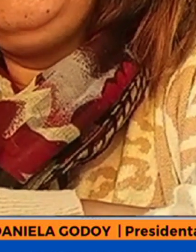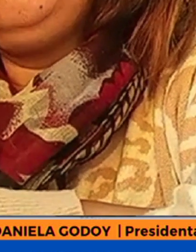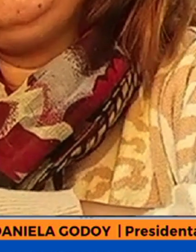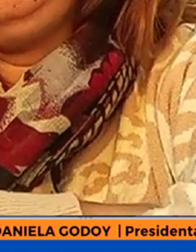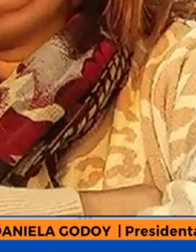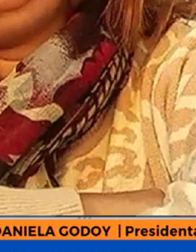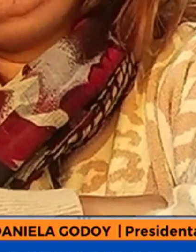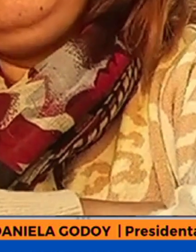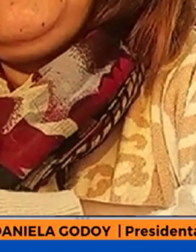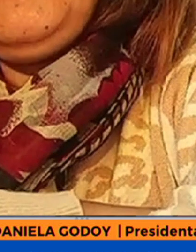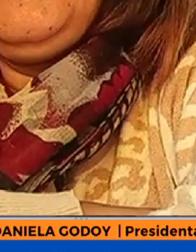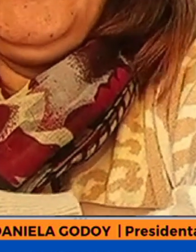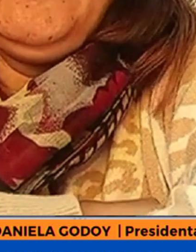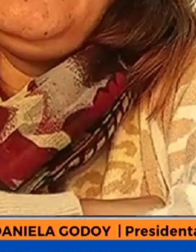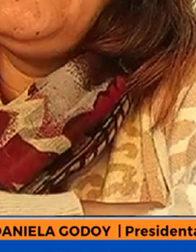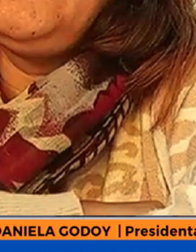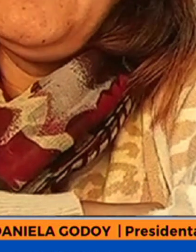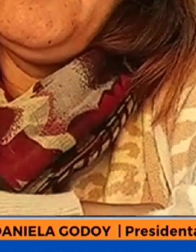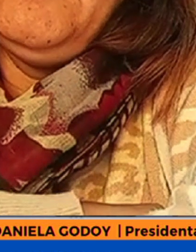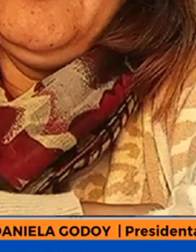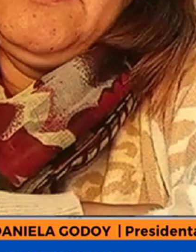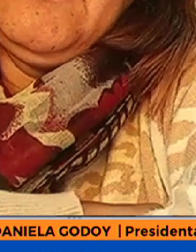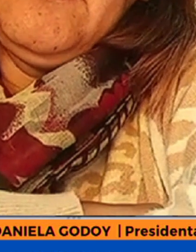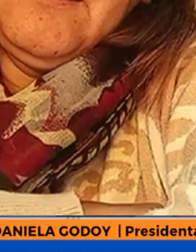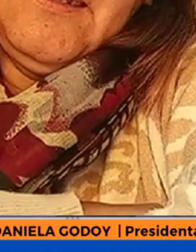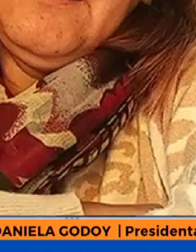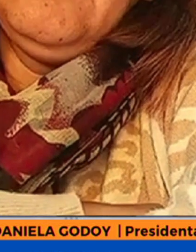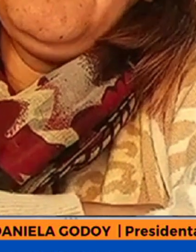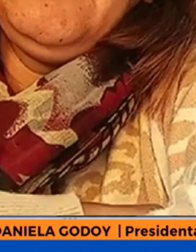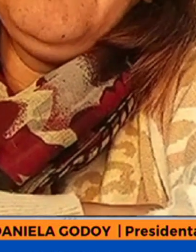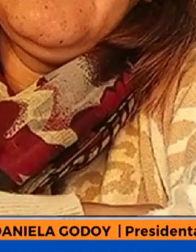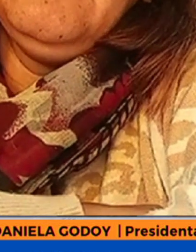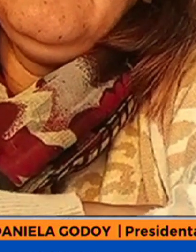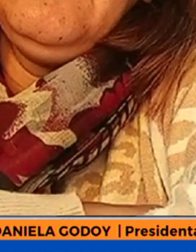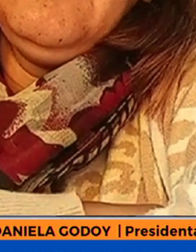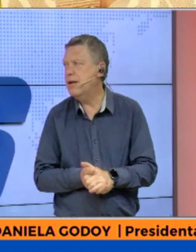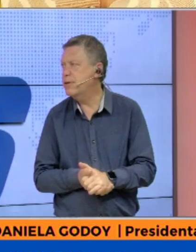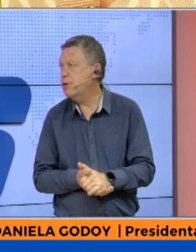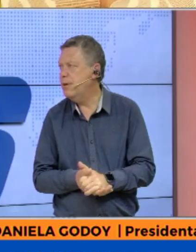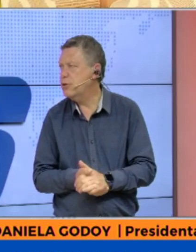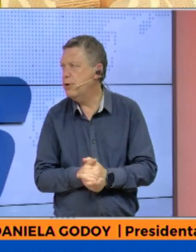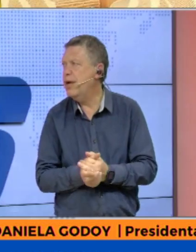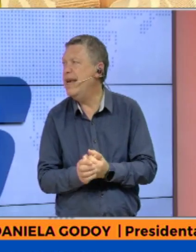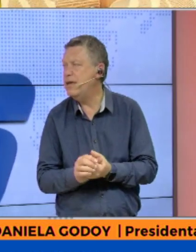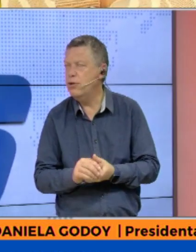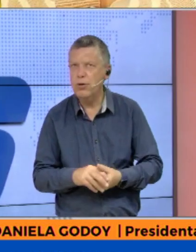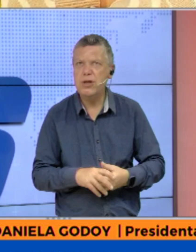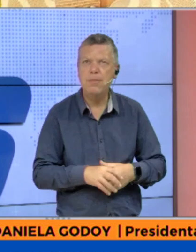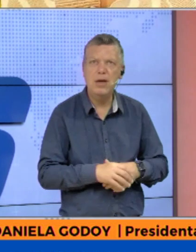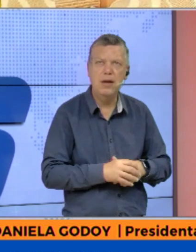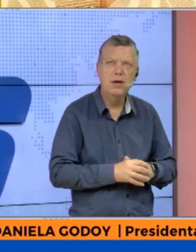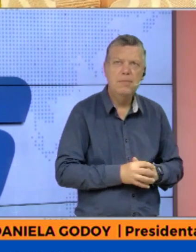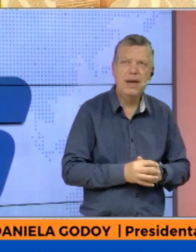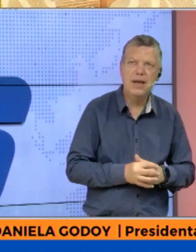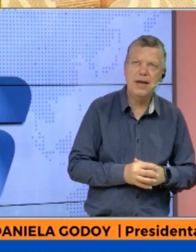acá, estaríamos casi llegando a los 500 más o menos. Bueno, esto, 500 personas más o menos, con el ejido